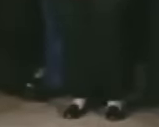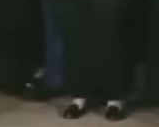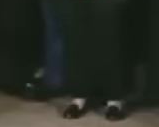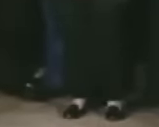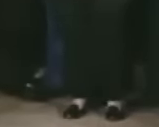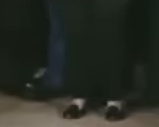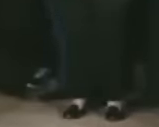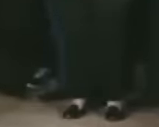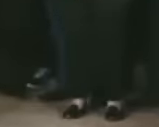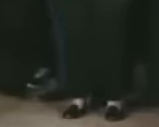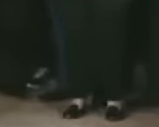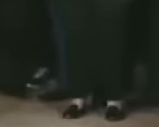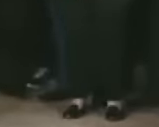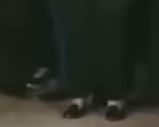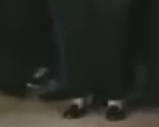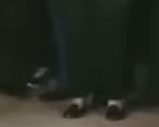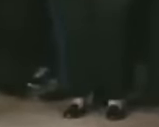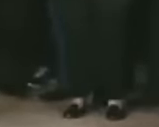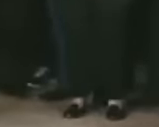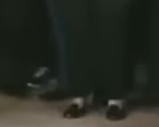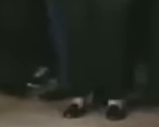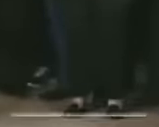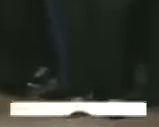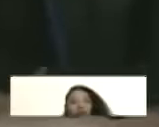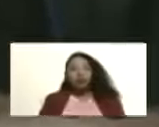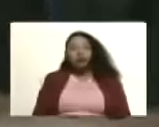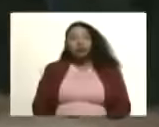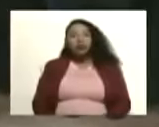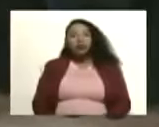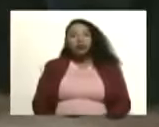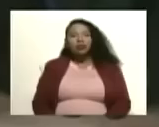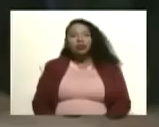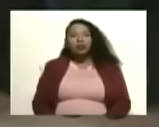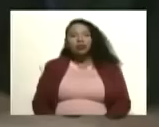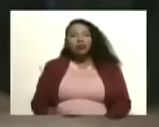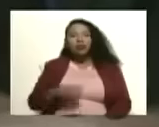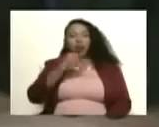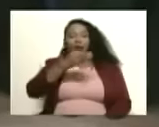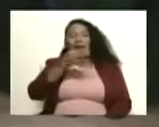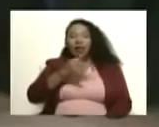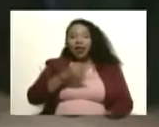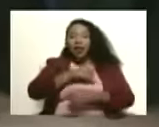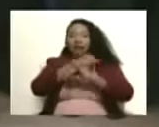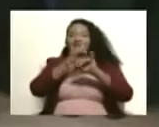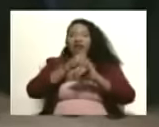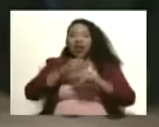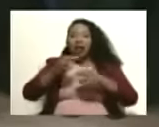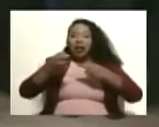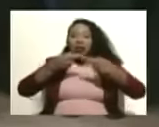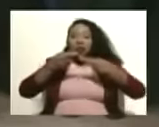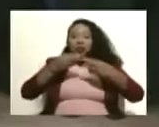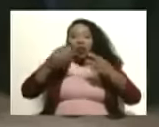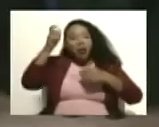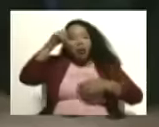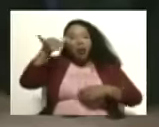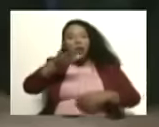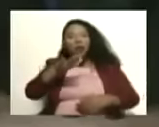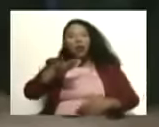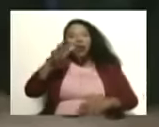Muy buenas tardes y un feliz almuerzo a todo el pueblo bueno, al pueblo de